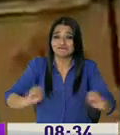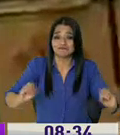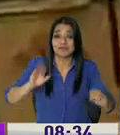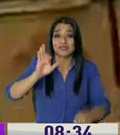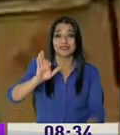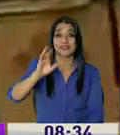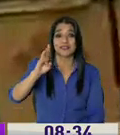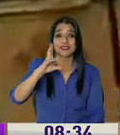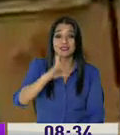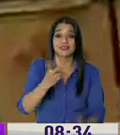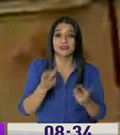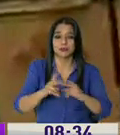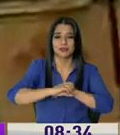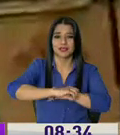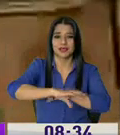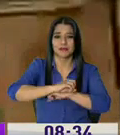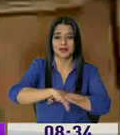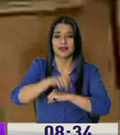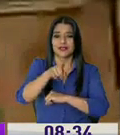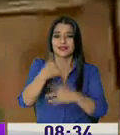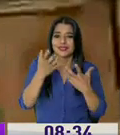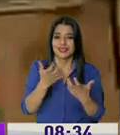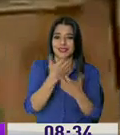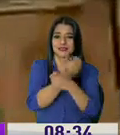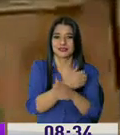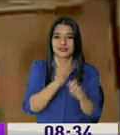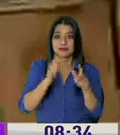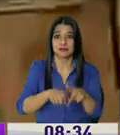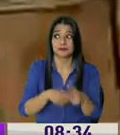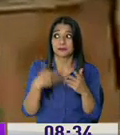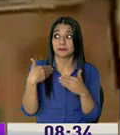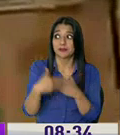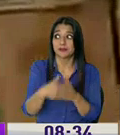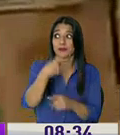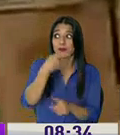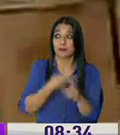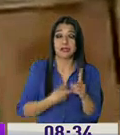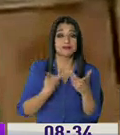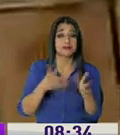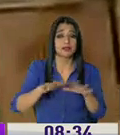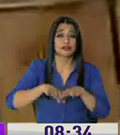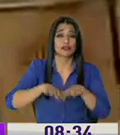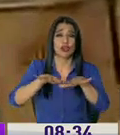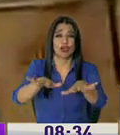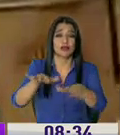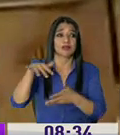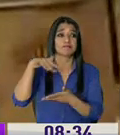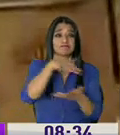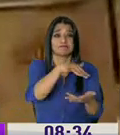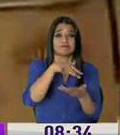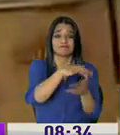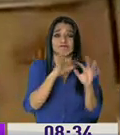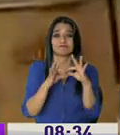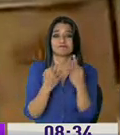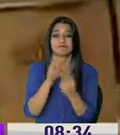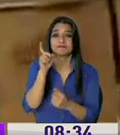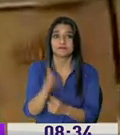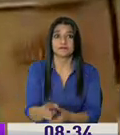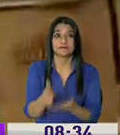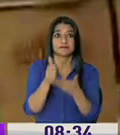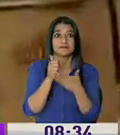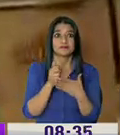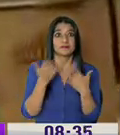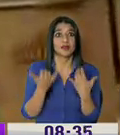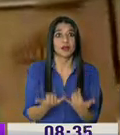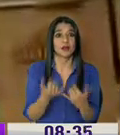a Salvo, una campaña solidaria que hemos arrancado ya prácticamente un mes para llegar a todas esas familias que necesitan de nuestra ayuda en